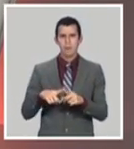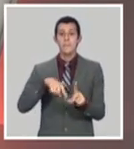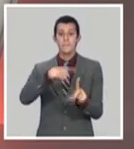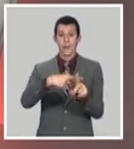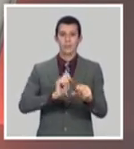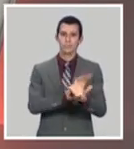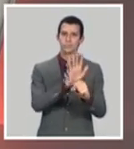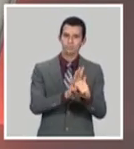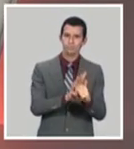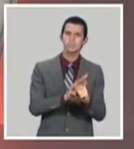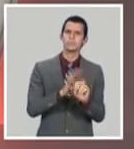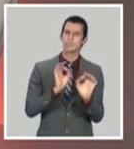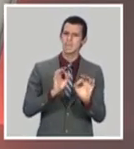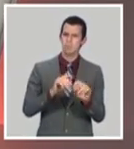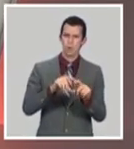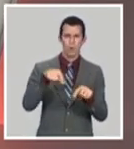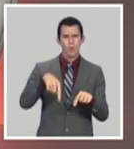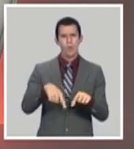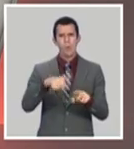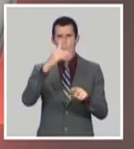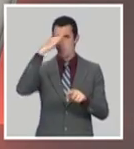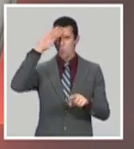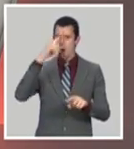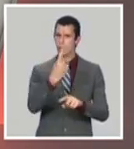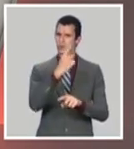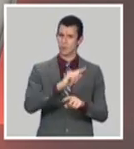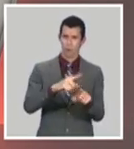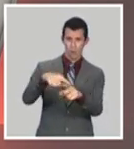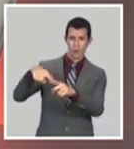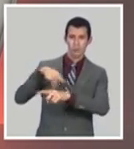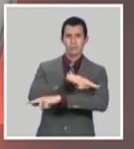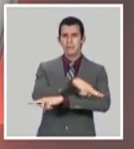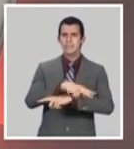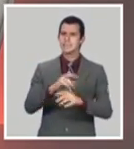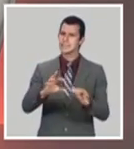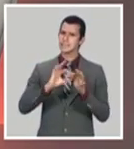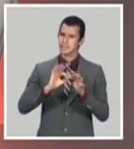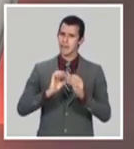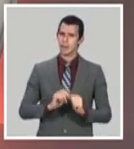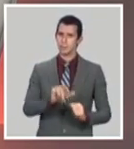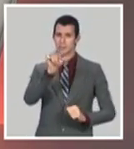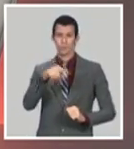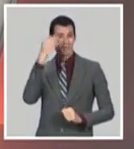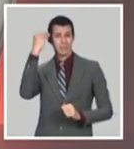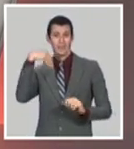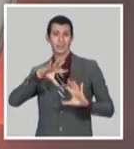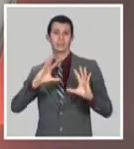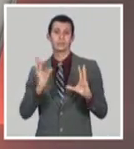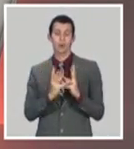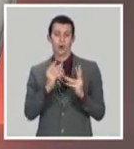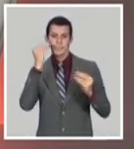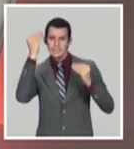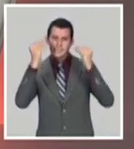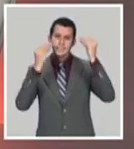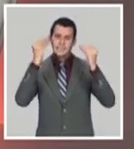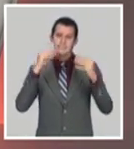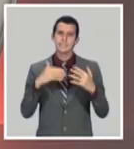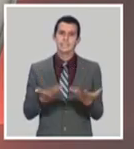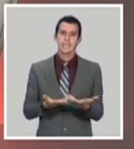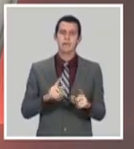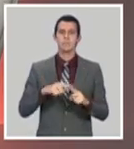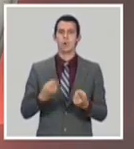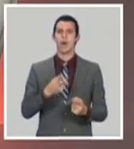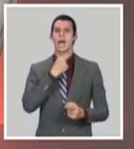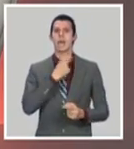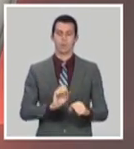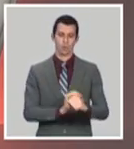Hoy los expertos internacionales están dando cuenta que esta ola se relaciona con variantes más